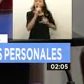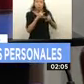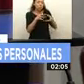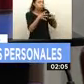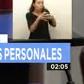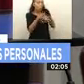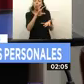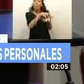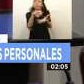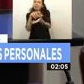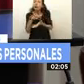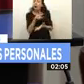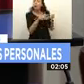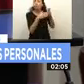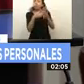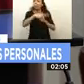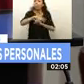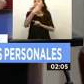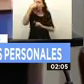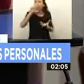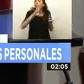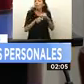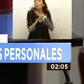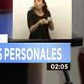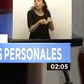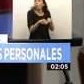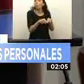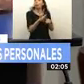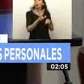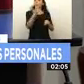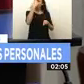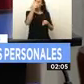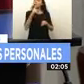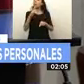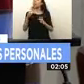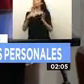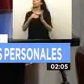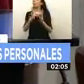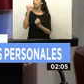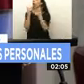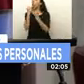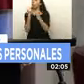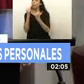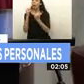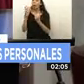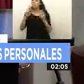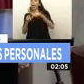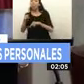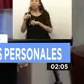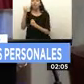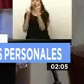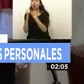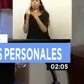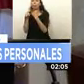empresariado que no se mueven a partir de comportamientos económicos sino a partir de comportamientos o pautas